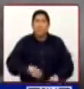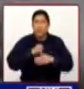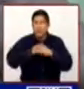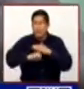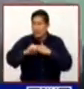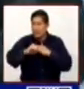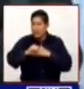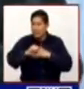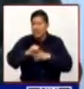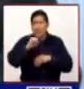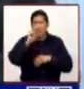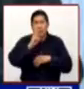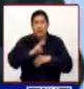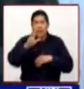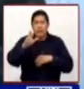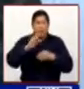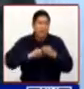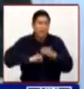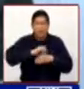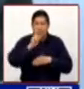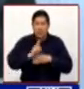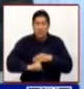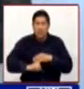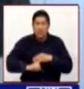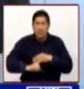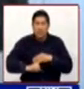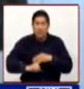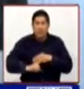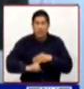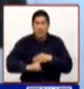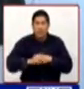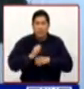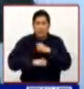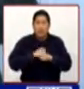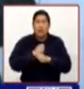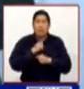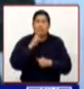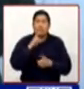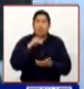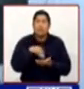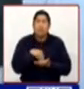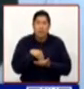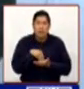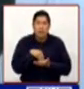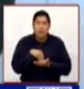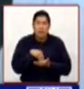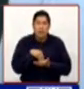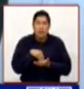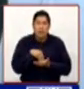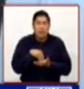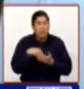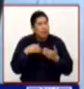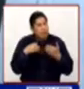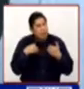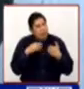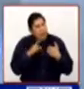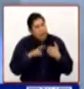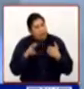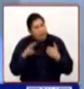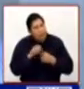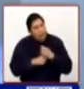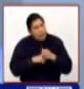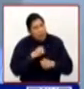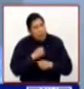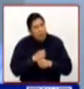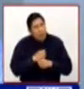Dice que nació el 23 de marzo del año 2000. Tiene 22